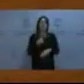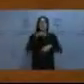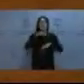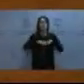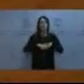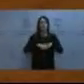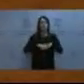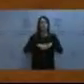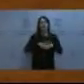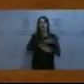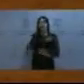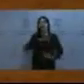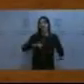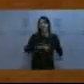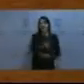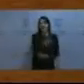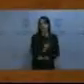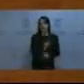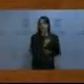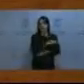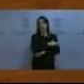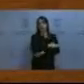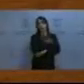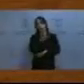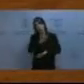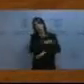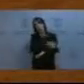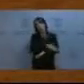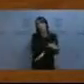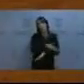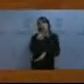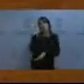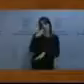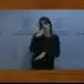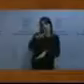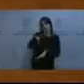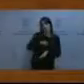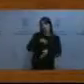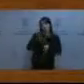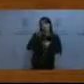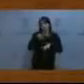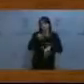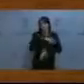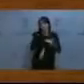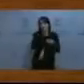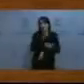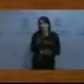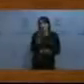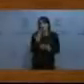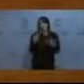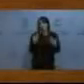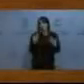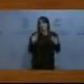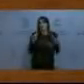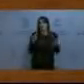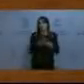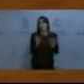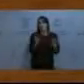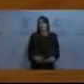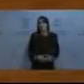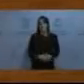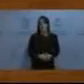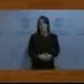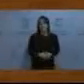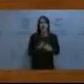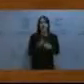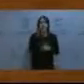la crisis y el Gobierno de Mariano Rajoy o algo así, ¿no? Que ellos no tienen nada que ver. Las razones por las que dos grupos